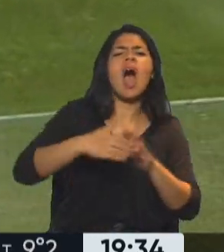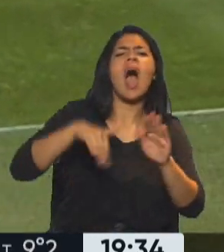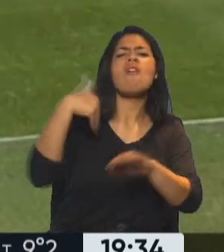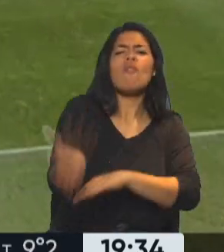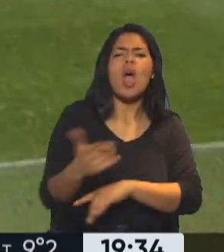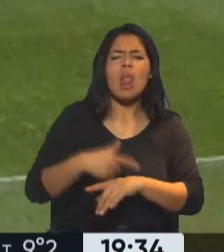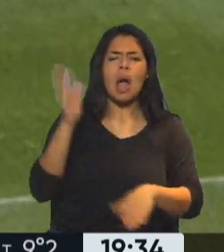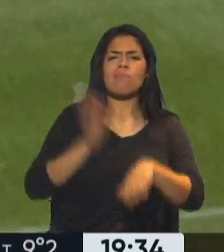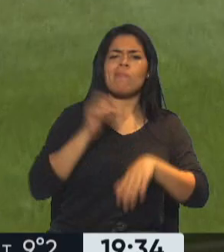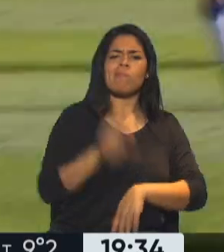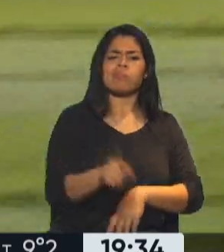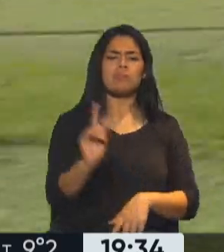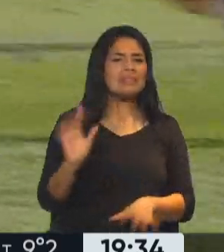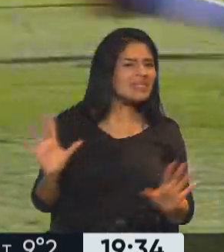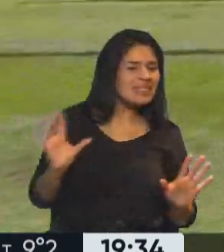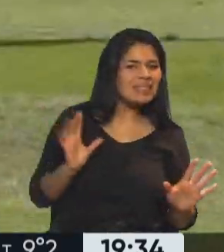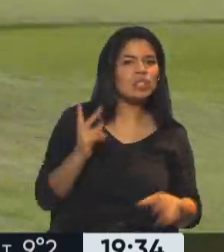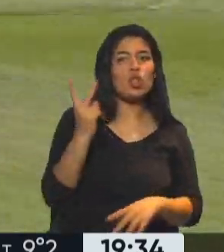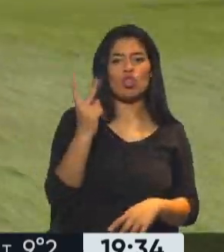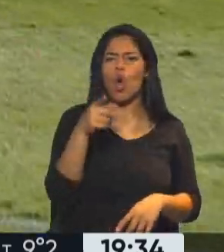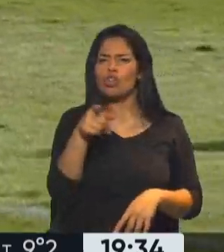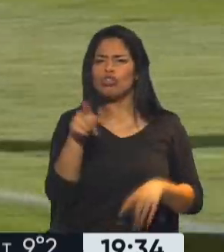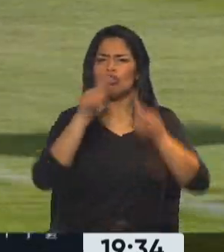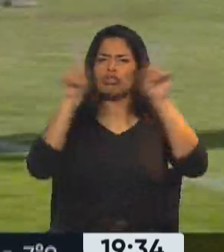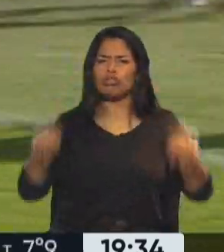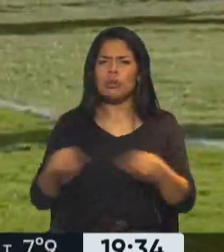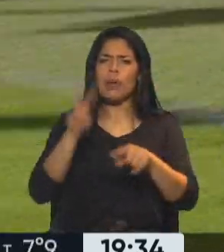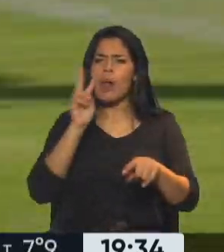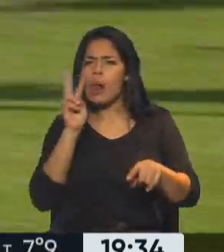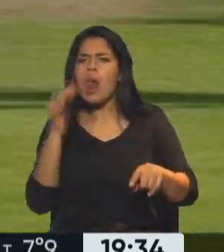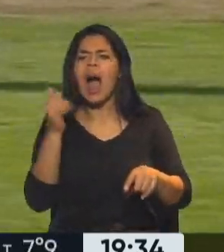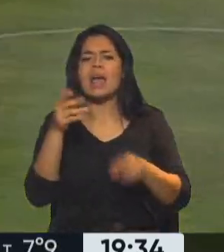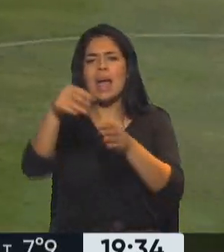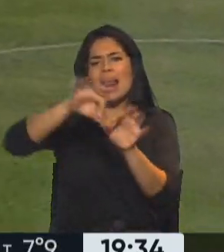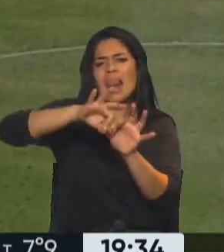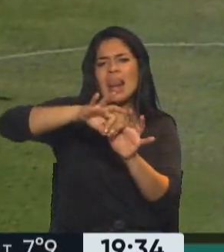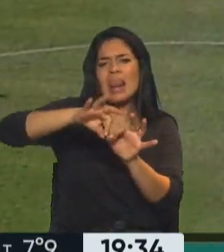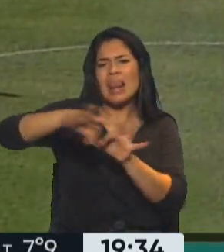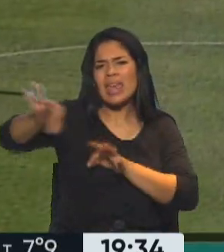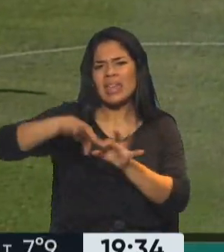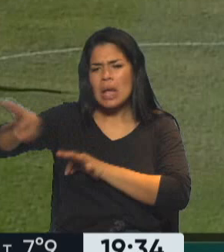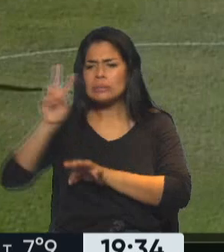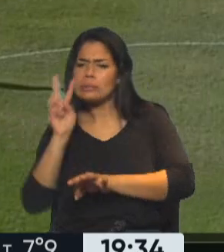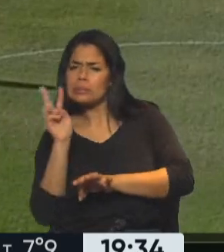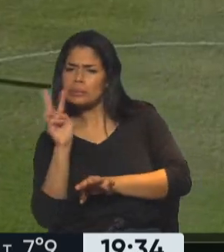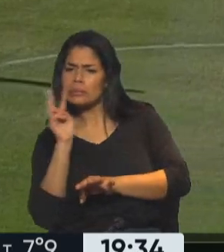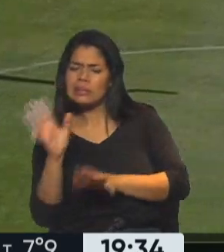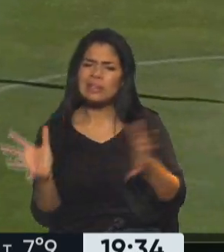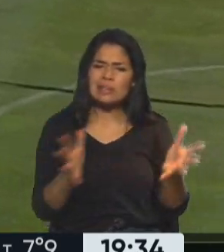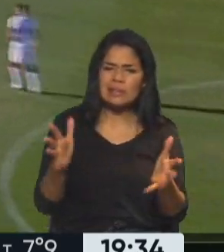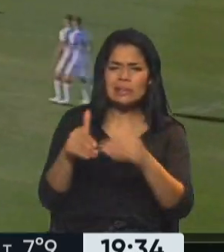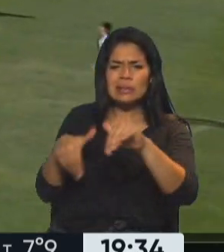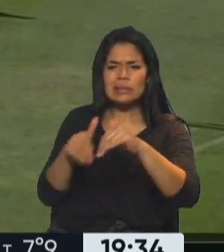fue increíble las dos líneas que pusieron en el VAR. Estaban en la misma, pero bueno, en definitiva, nada le